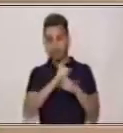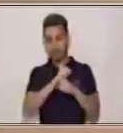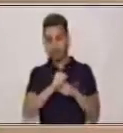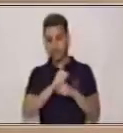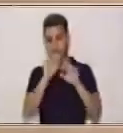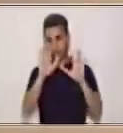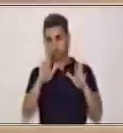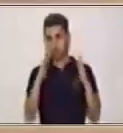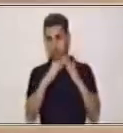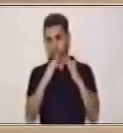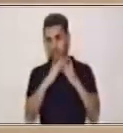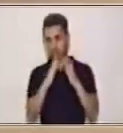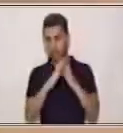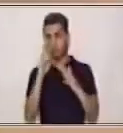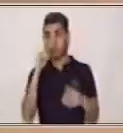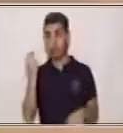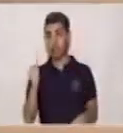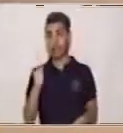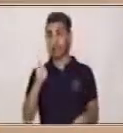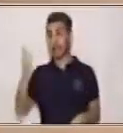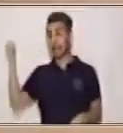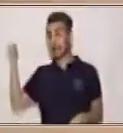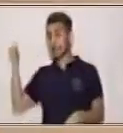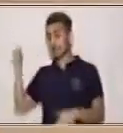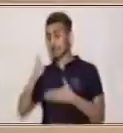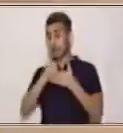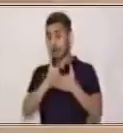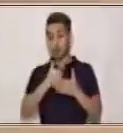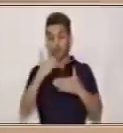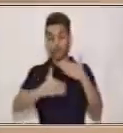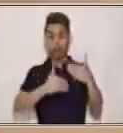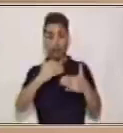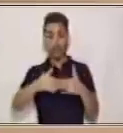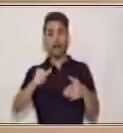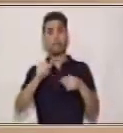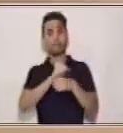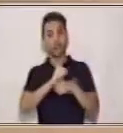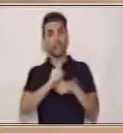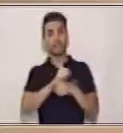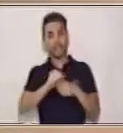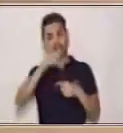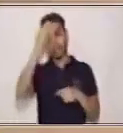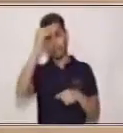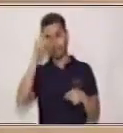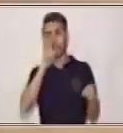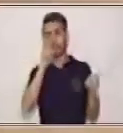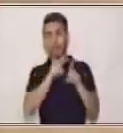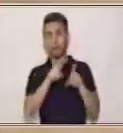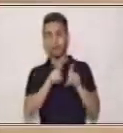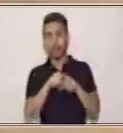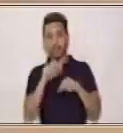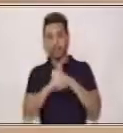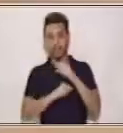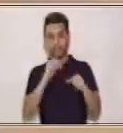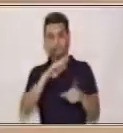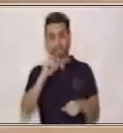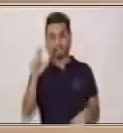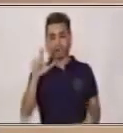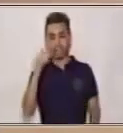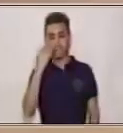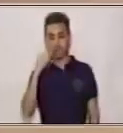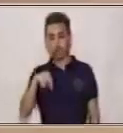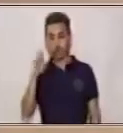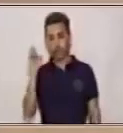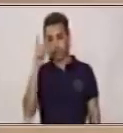casa porque esto te va a ayudar más adelante a trabajar y aprender las fracciones equivalentes.